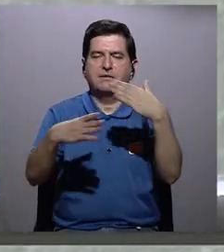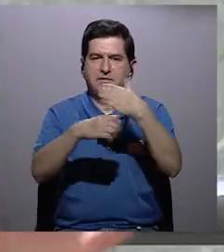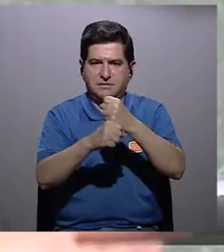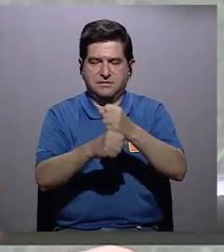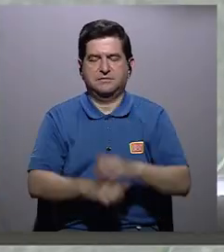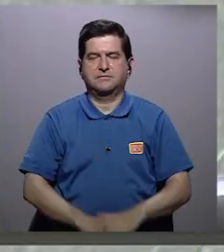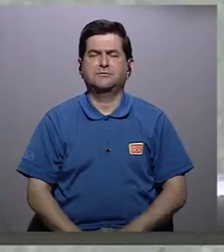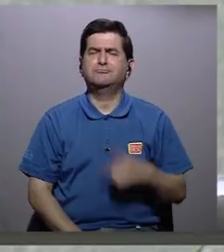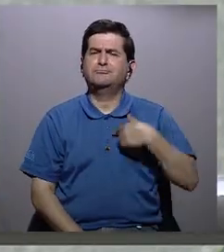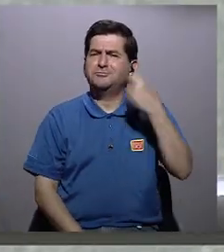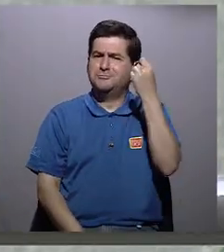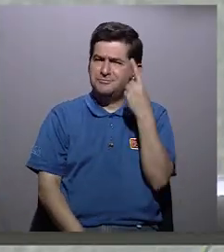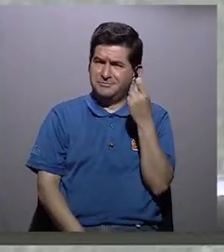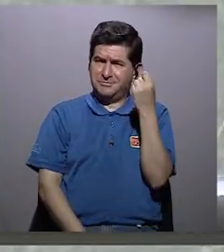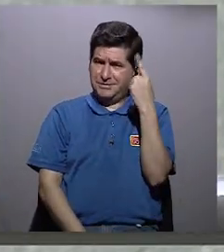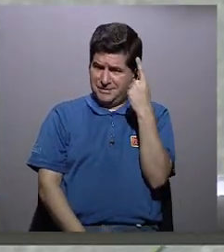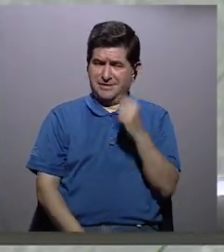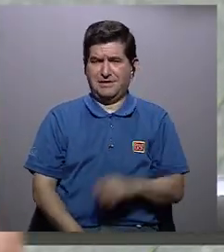esta encuesta, bueno, entiendo que sí